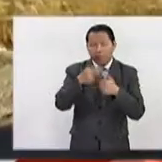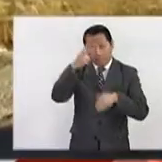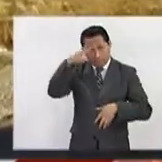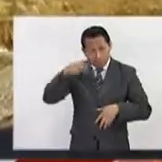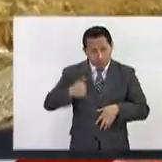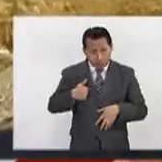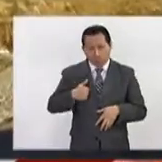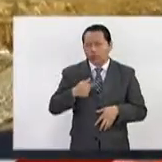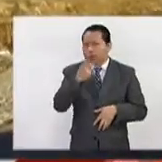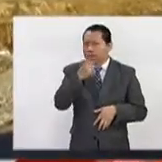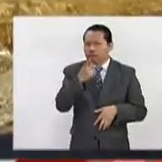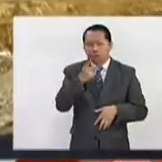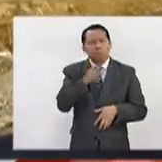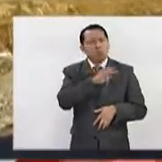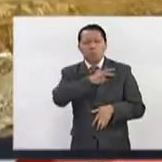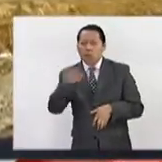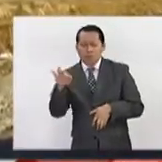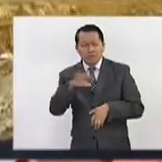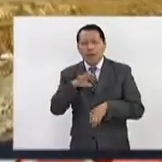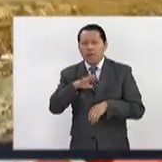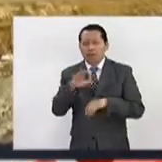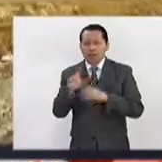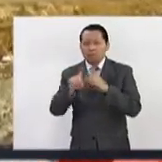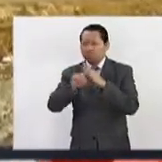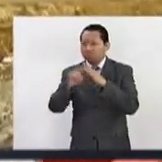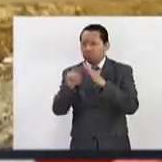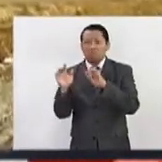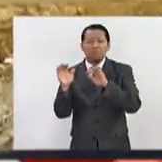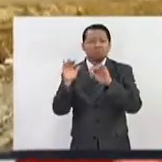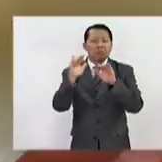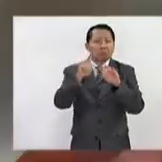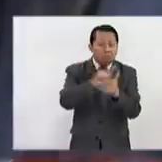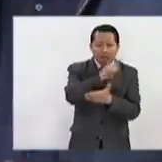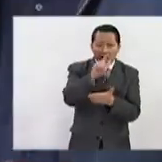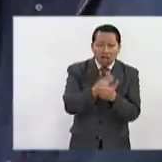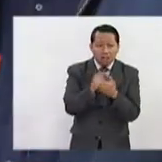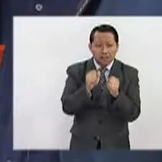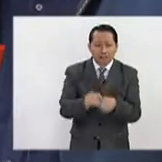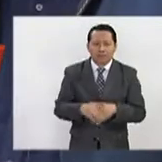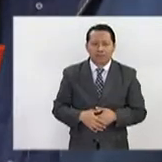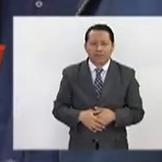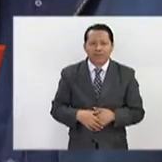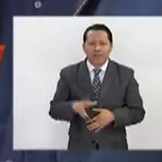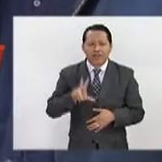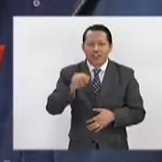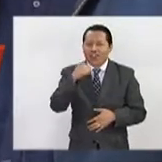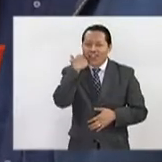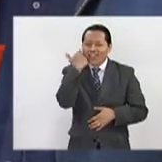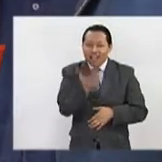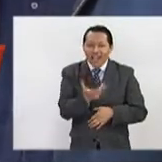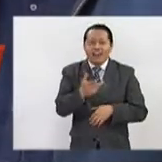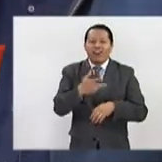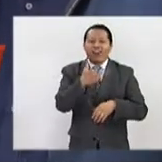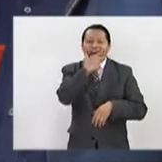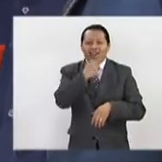y Canadá confirman que es posible promover una migración ordenada, legal y segura. I don't want to comment too much on